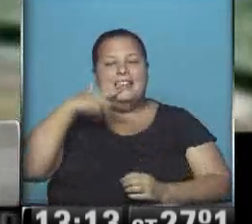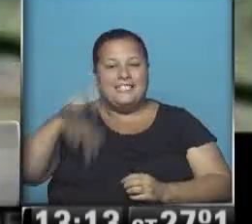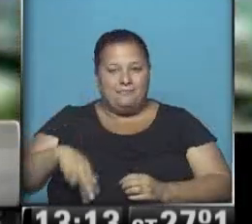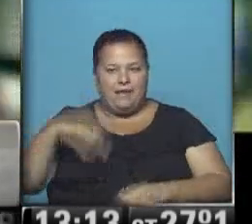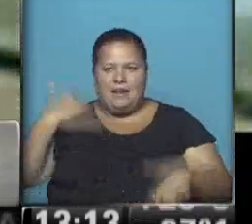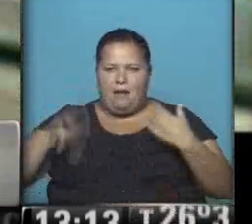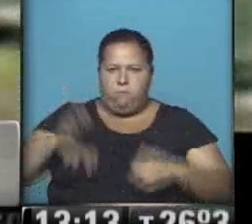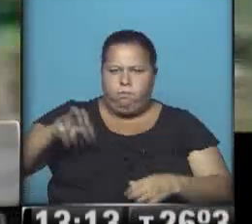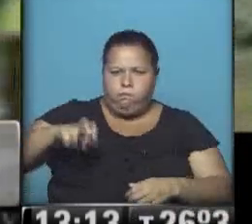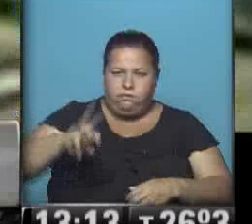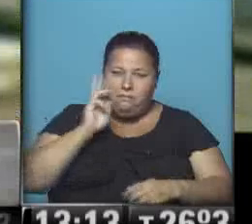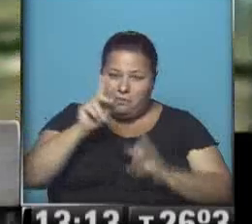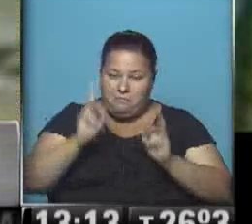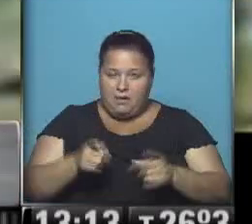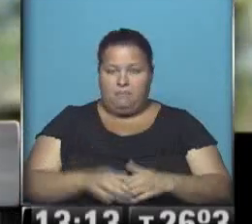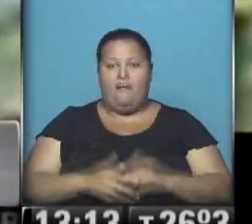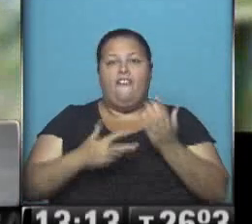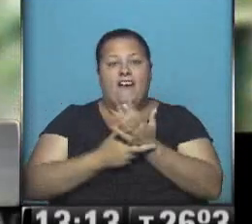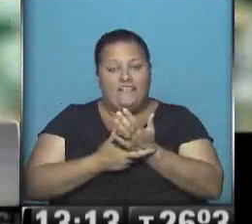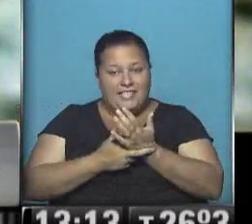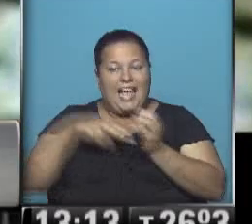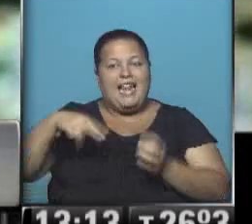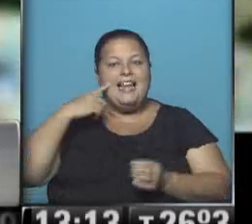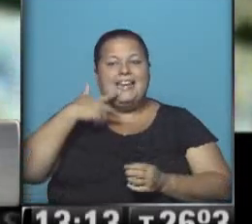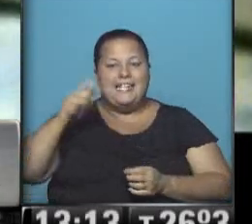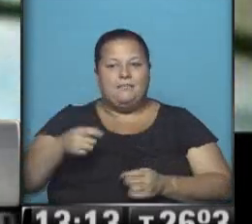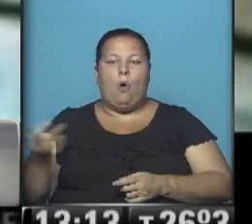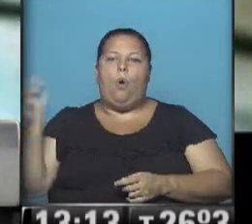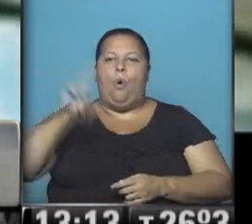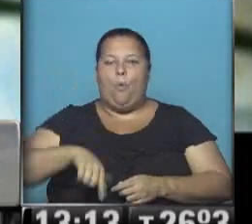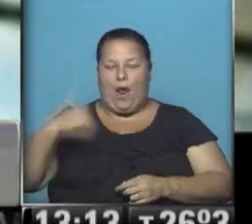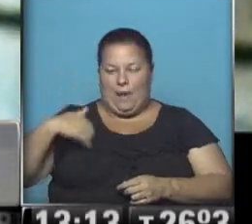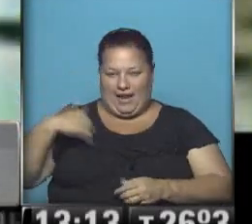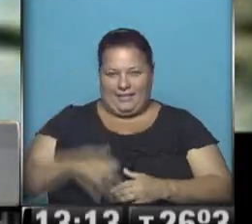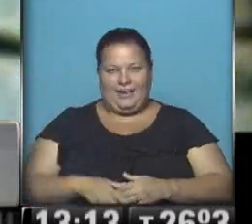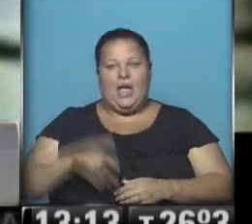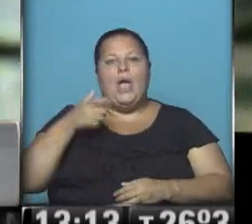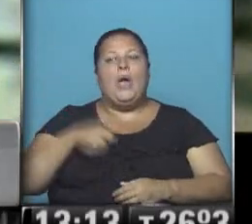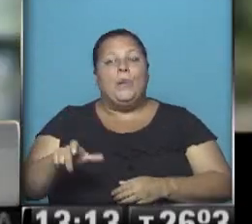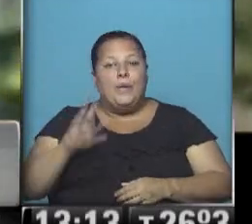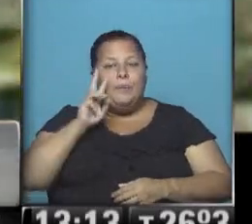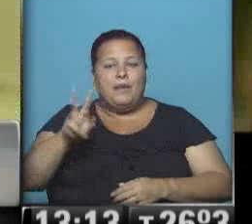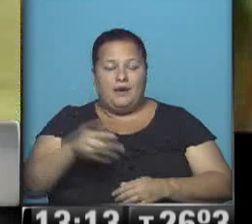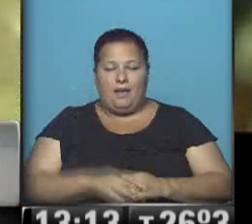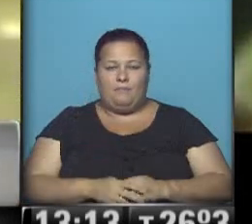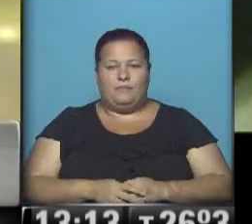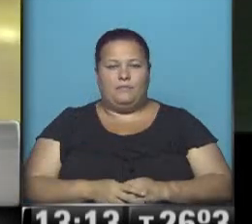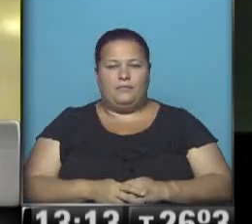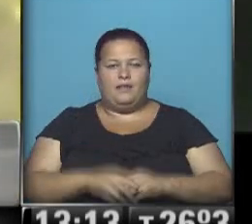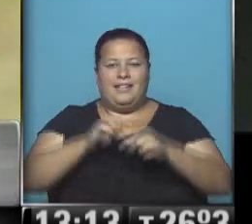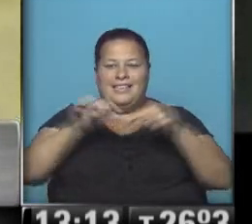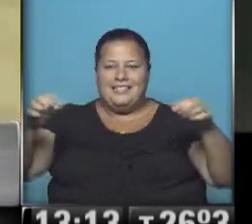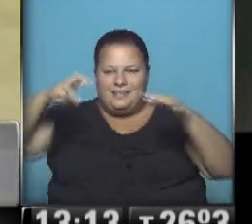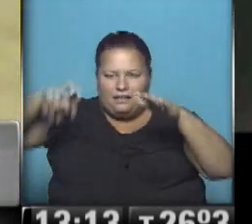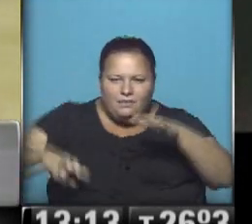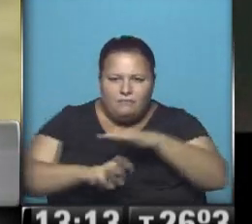que va rápido por la imagen es el fiscal Alberto Nisman cuando volvía a nuestro país. Así es, en el video se lo observa cruzando, fíjese, por debajo de